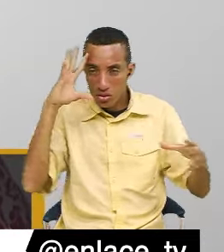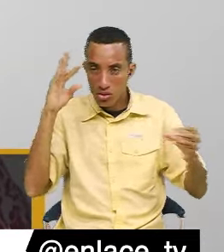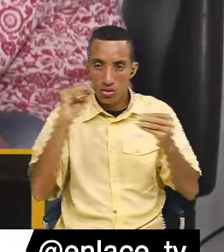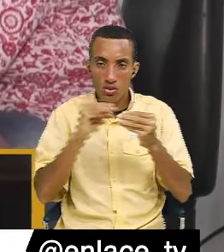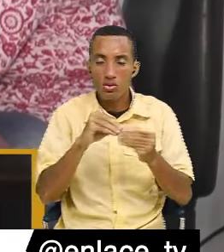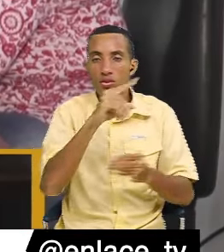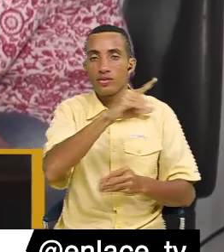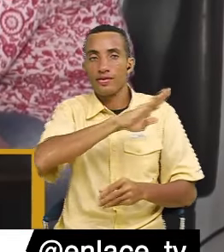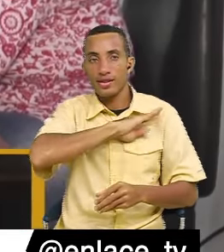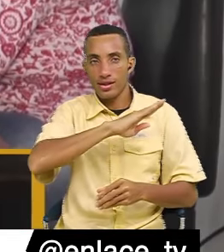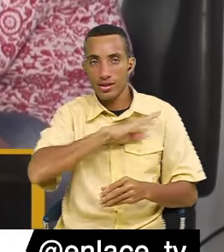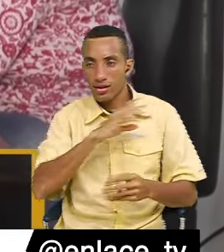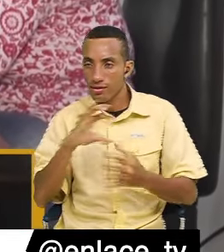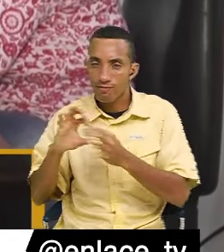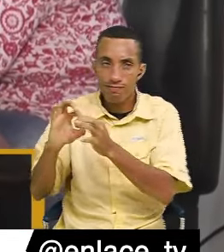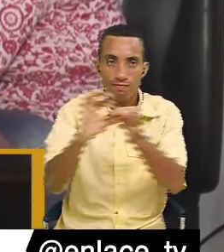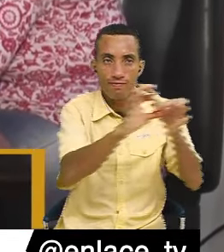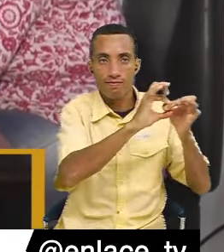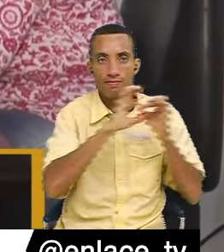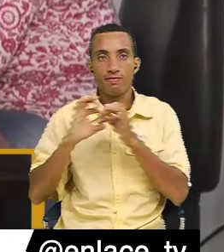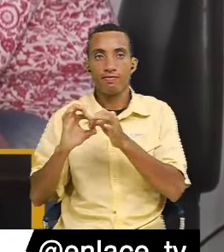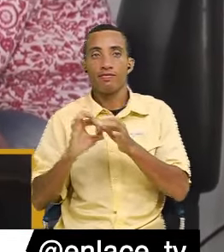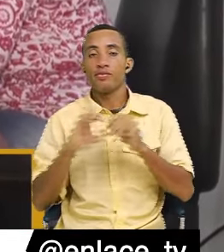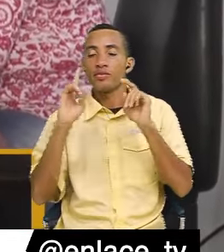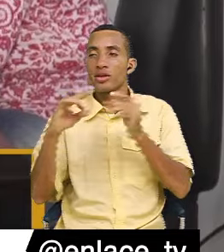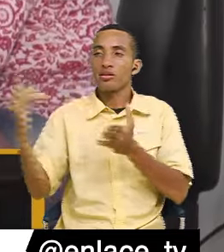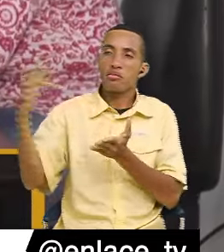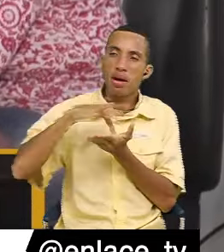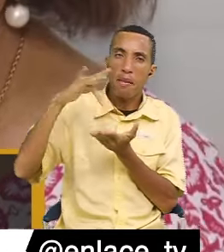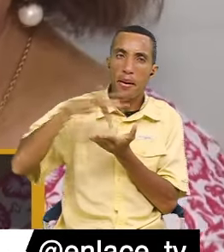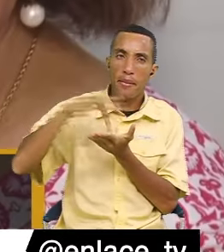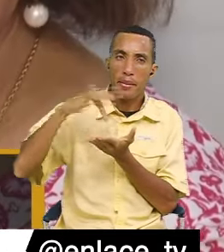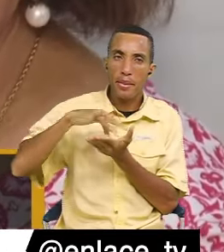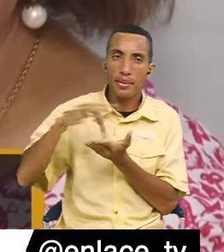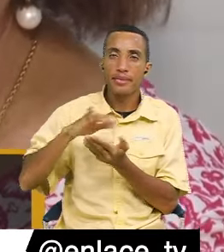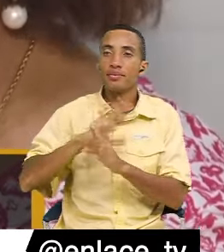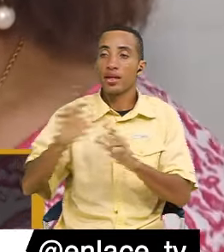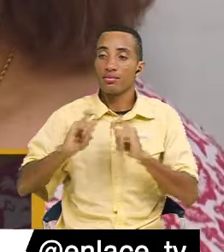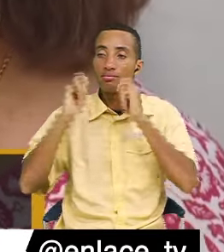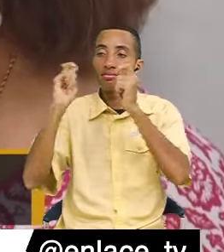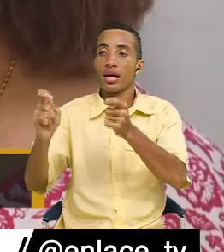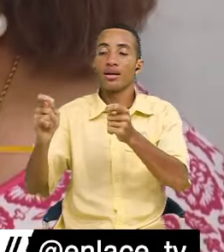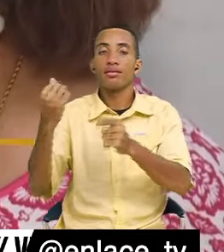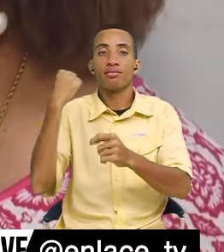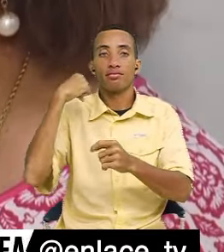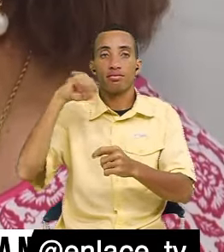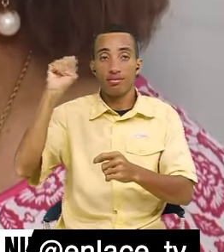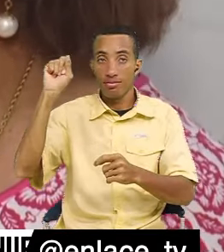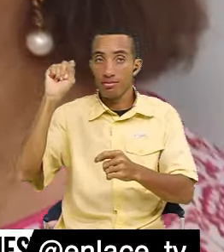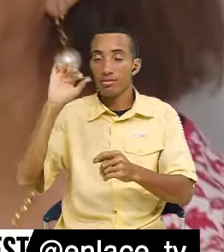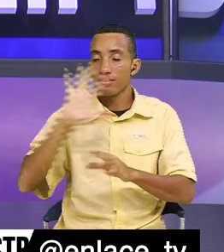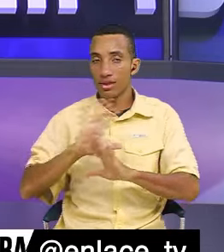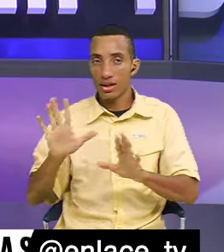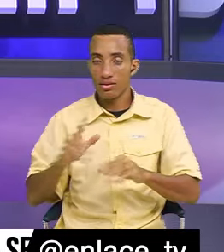Barranca Bermeja. La coordinadora de Desarrollo Comunitario espera la participación de los dignatarios legalmente elegidos en esta posesión del próximo